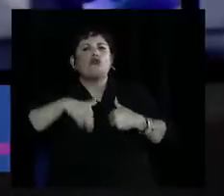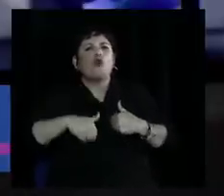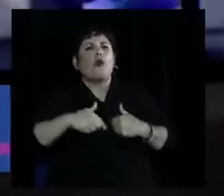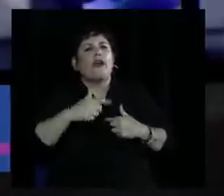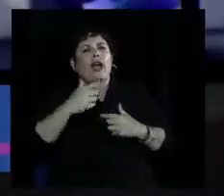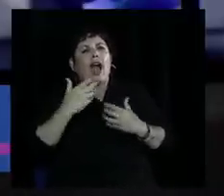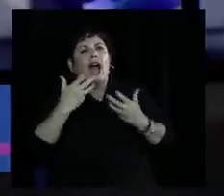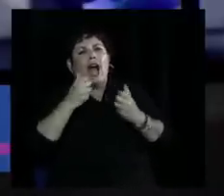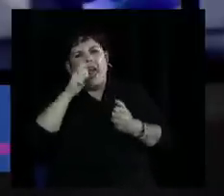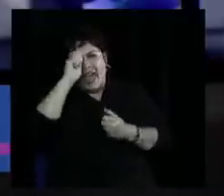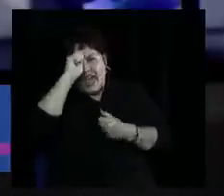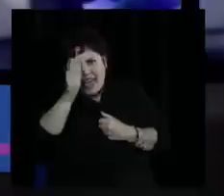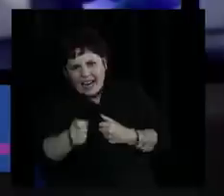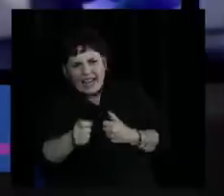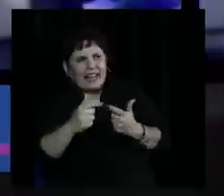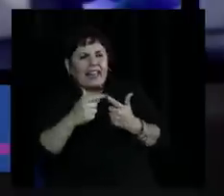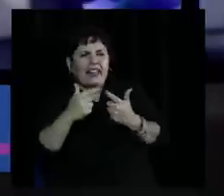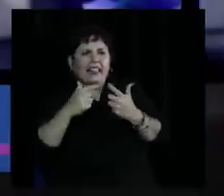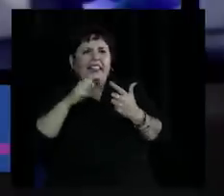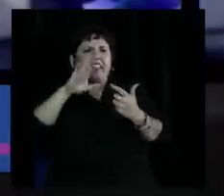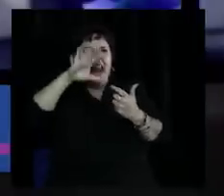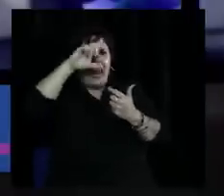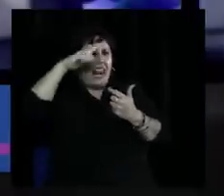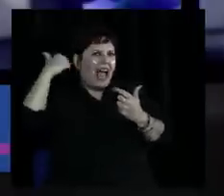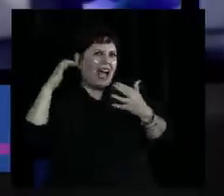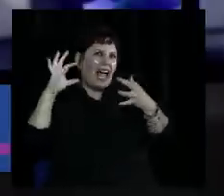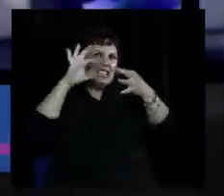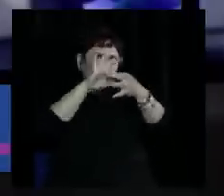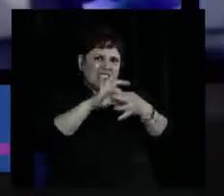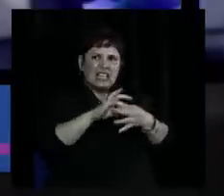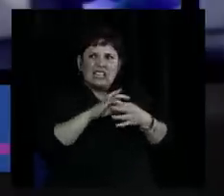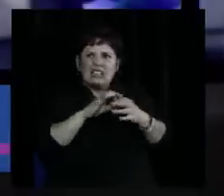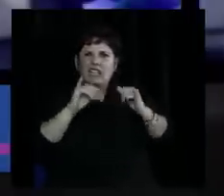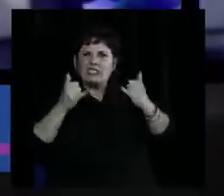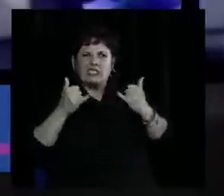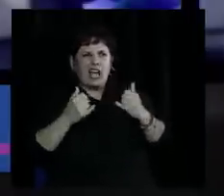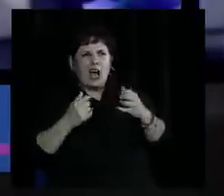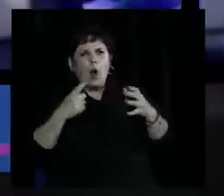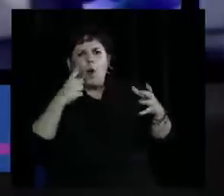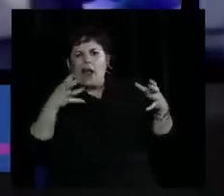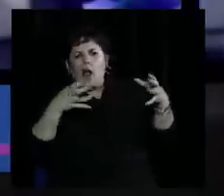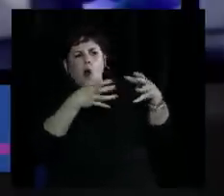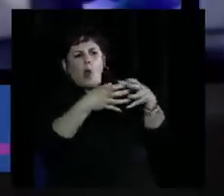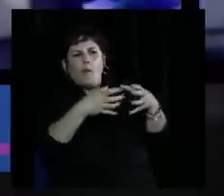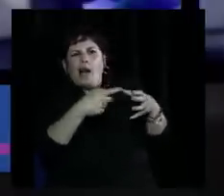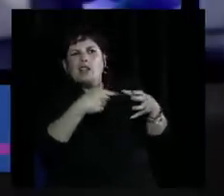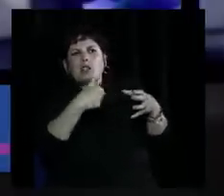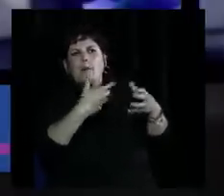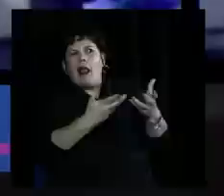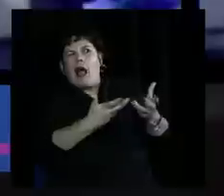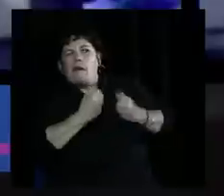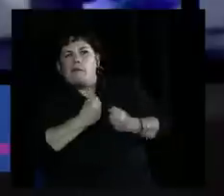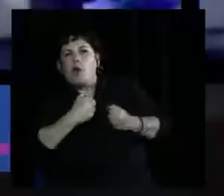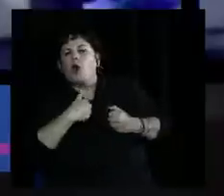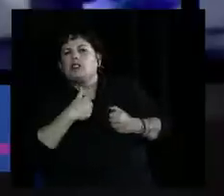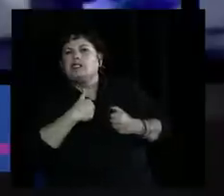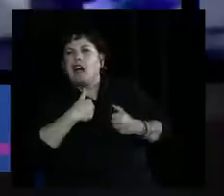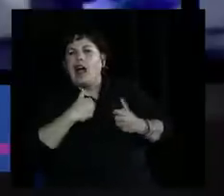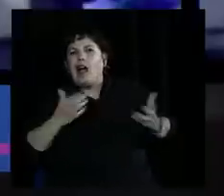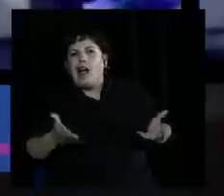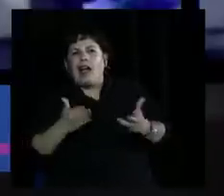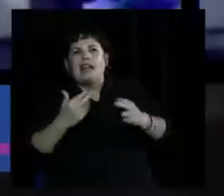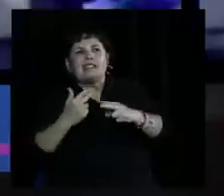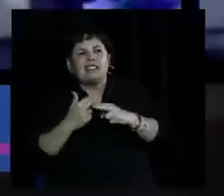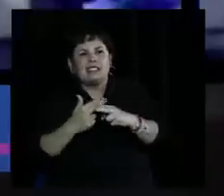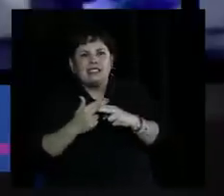herrerista, lacayista, y que además ya creó una agrupación para impulsarlo a él, que se llama Aire